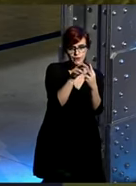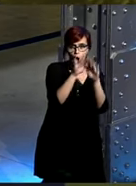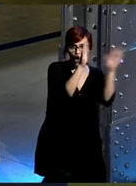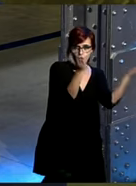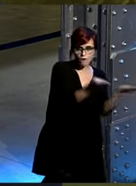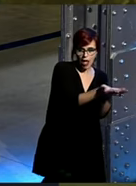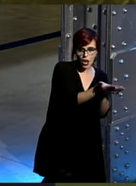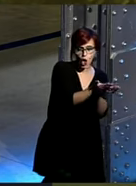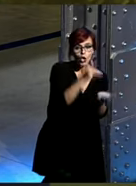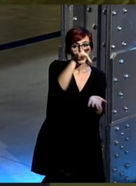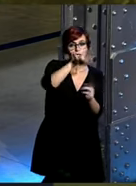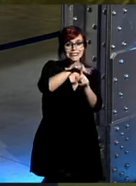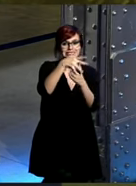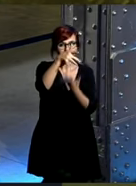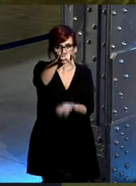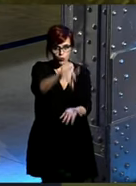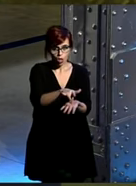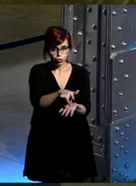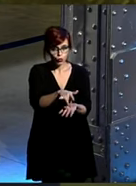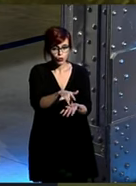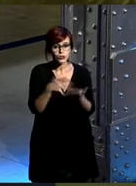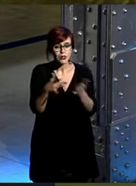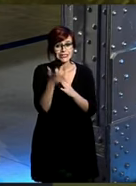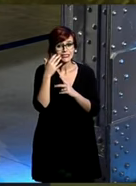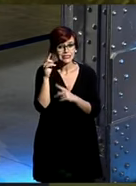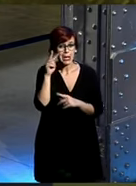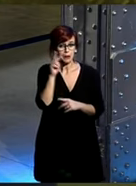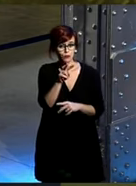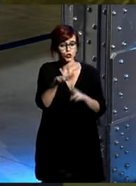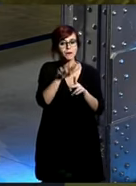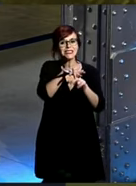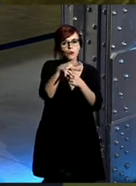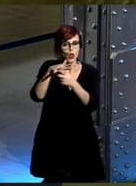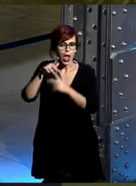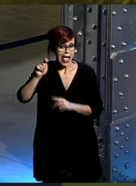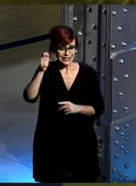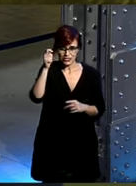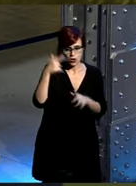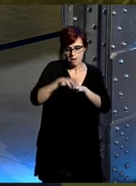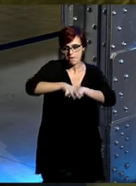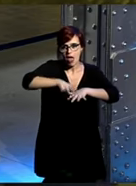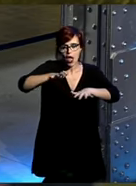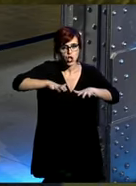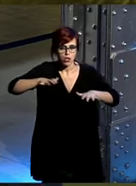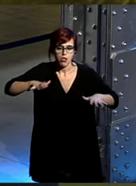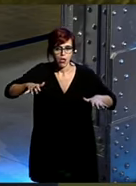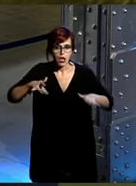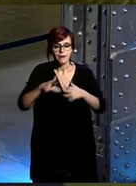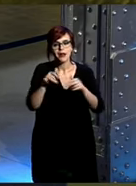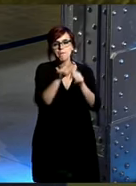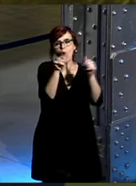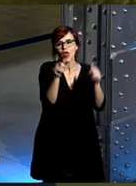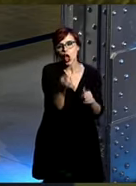globalizado y el modelo situado. El modelo global, si nos fijamos en la mayor parte de casos de éxito, no de estos